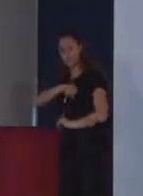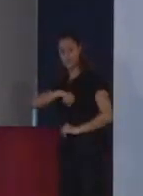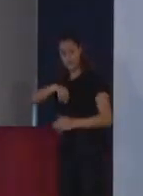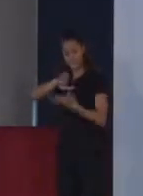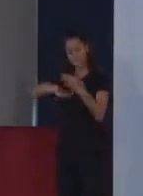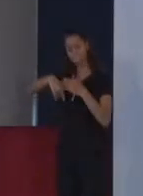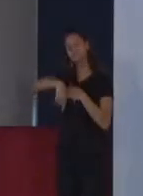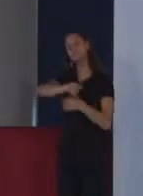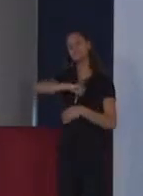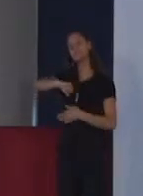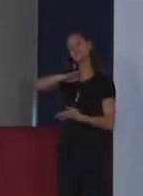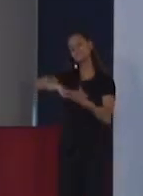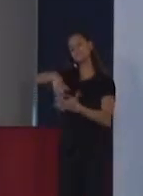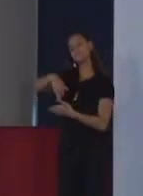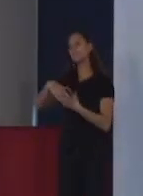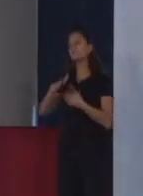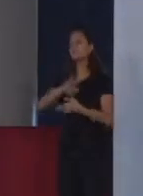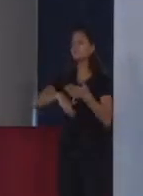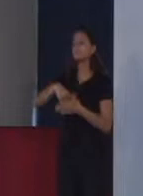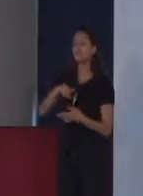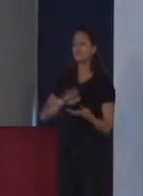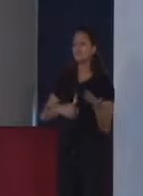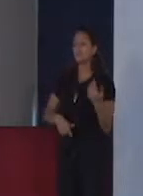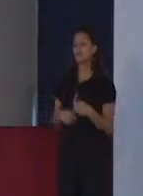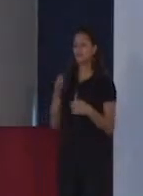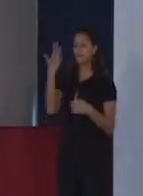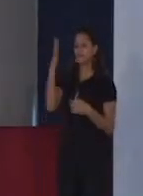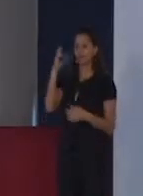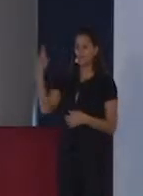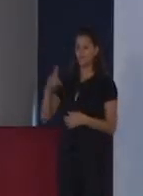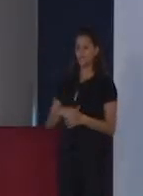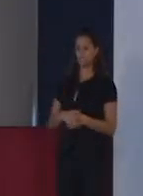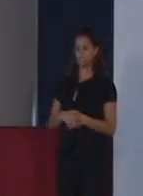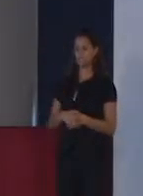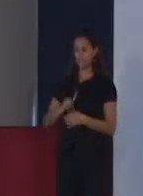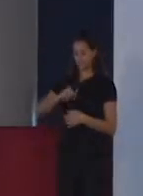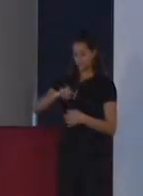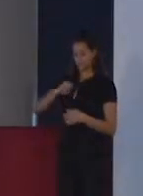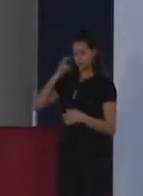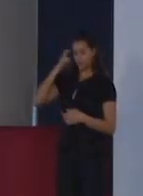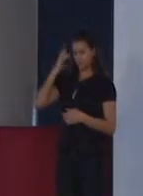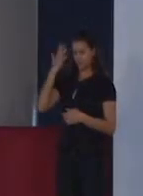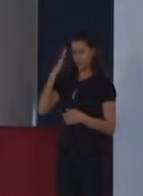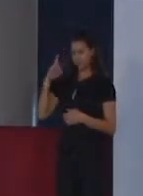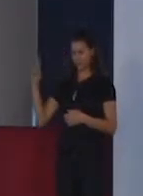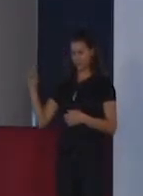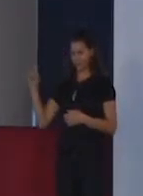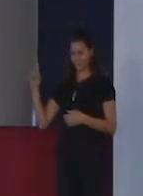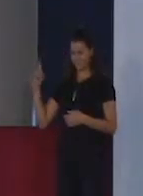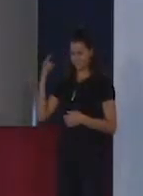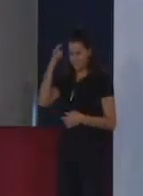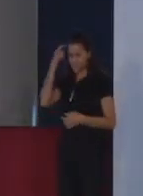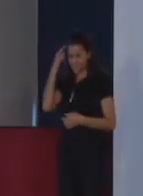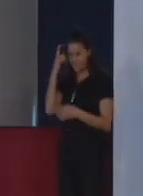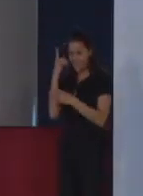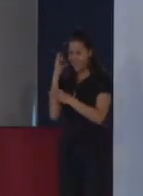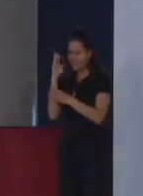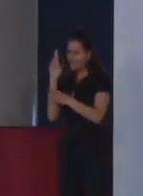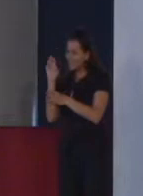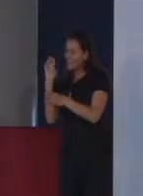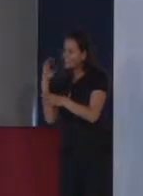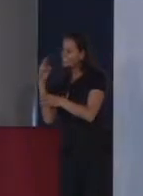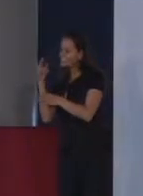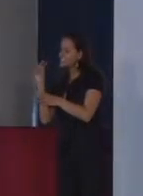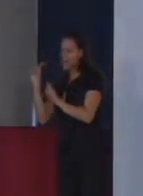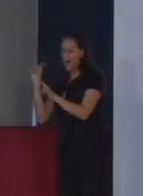tus derechos. Y lo primero que hacen es que pintan su mano derecha. Y eso está pasando en muchas zonas de nuestro país, donde la palabra derechos es una palabra